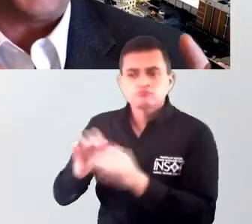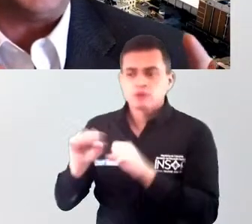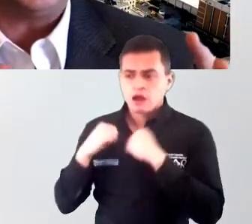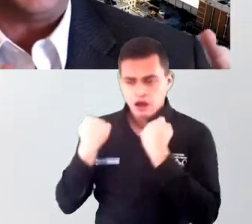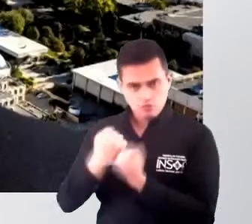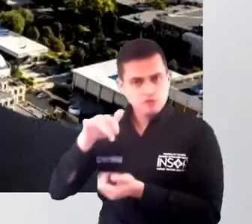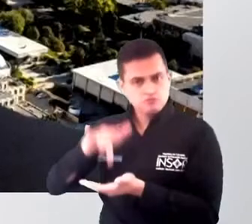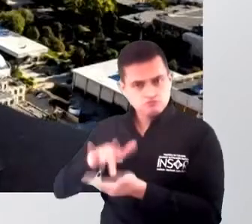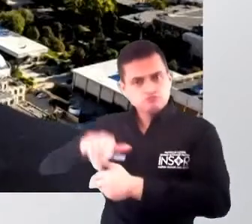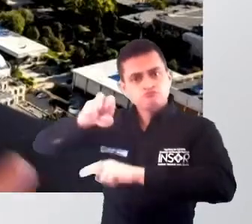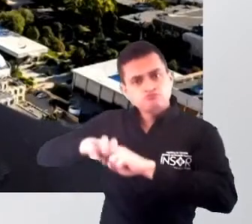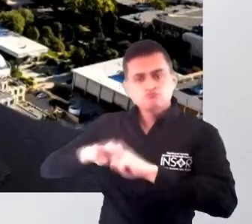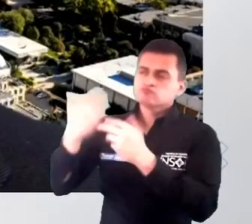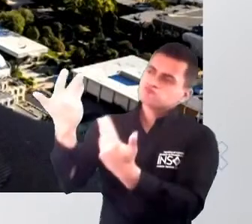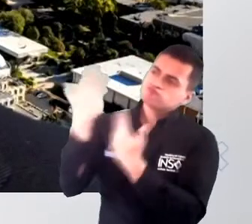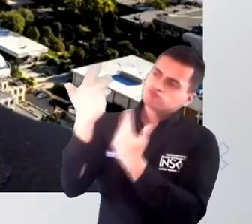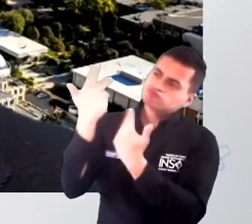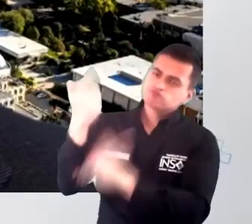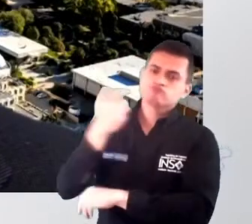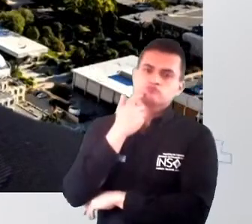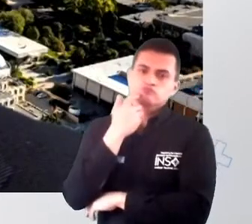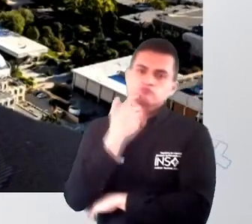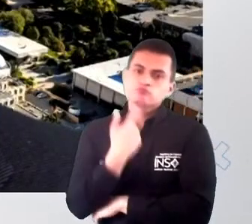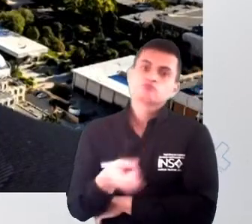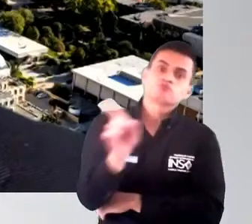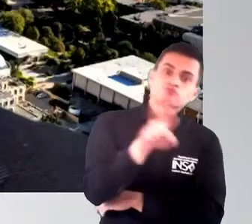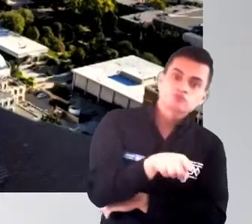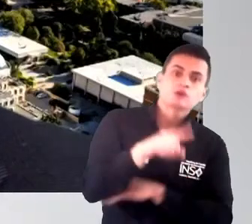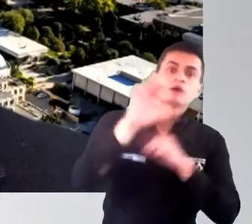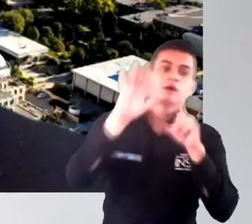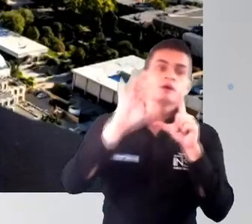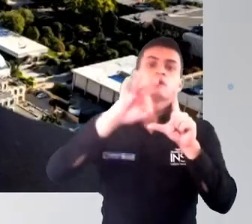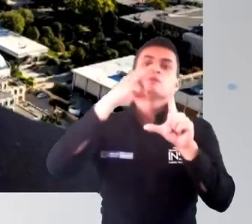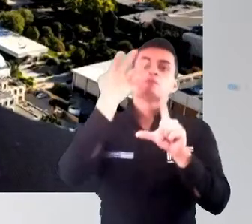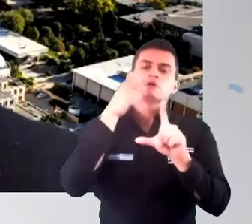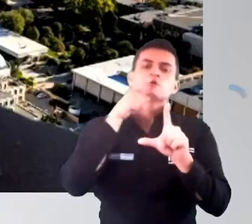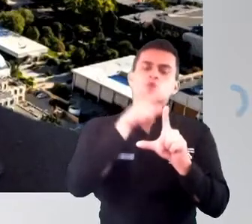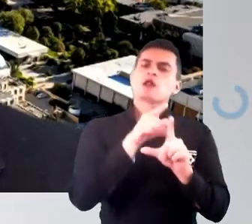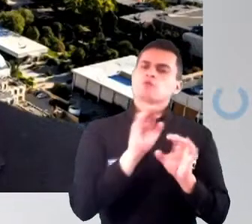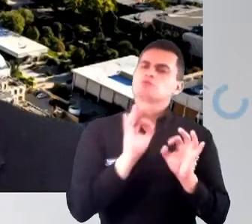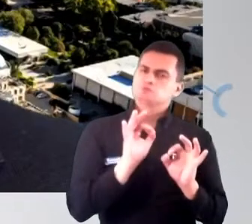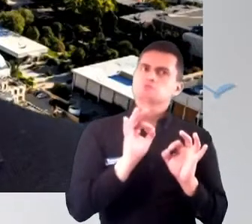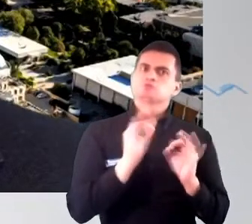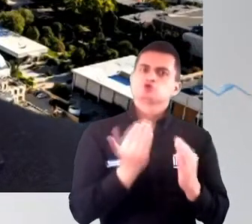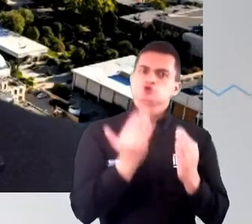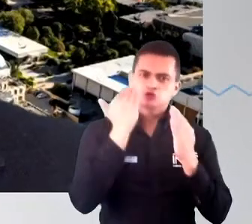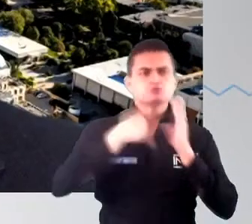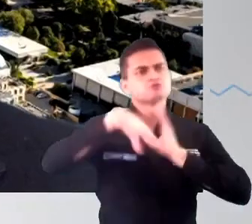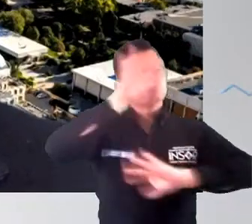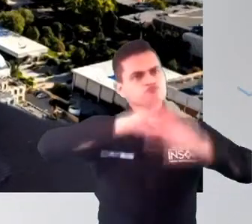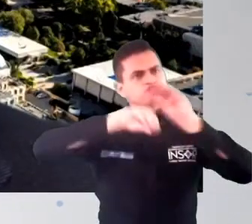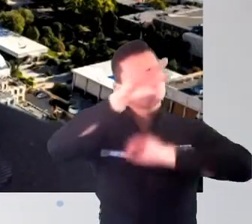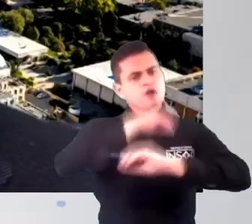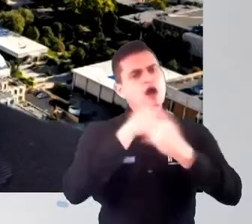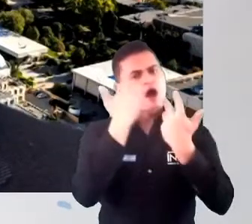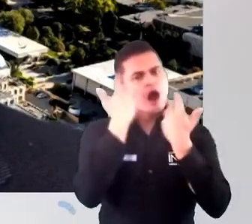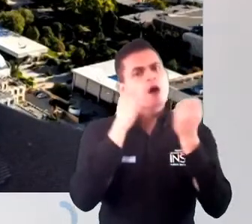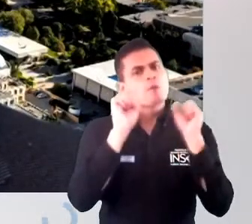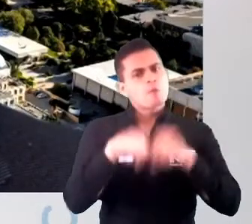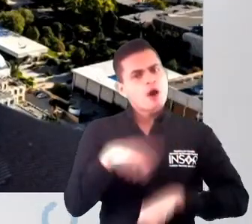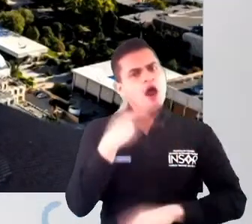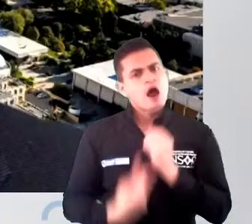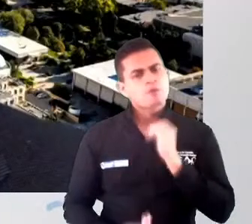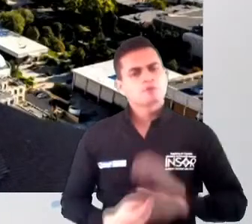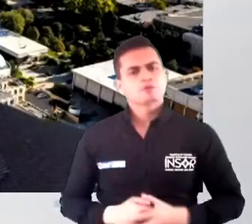de presenciales, y algunos de los aprendizajes también puede tomar en un entorno más auténtico. Por lo tanto, yo estoy